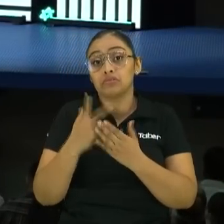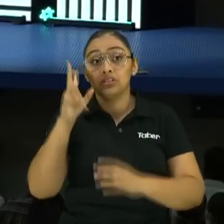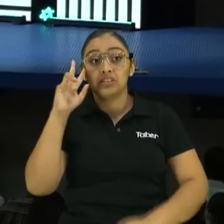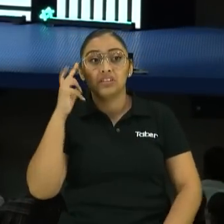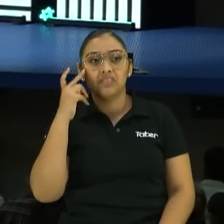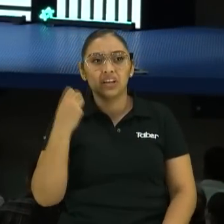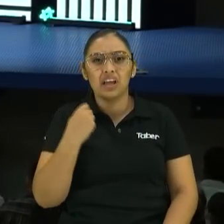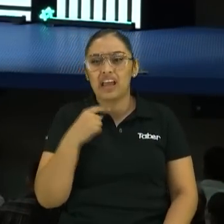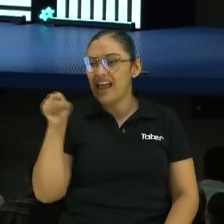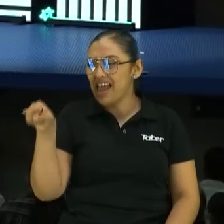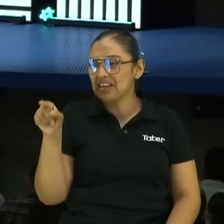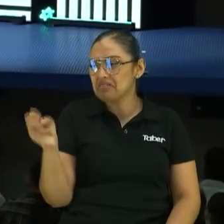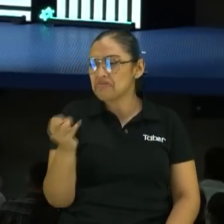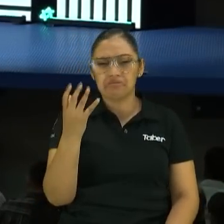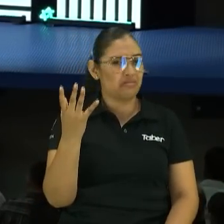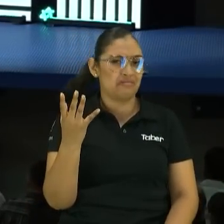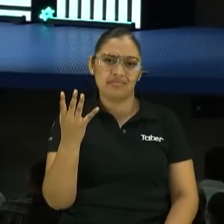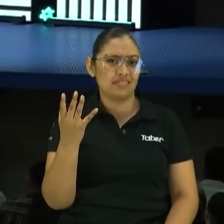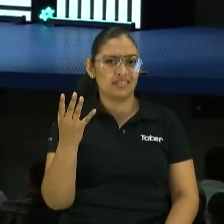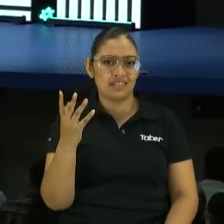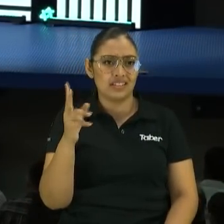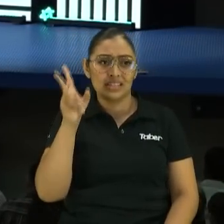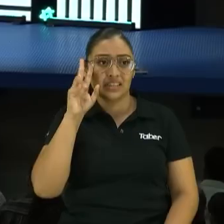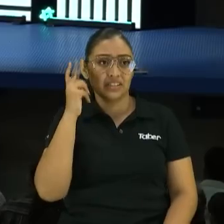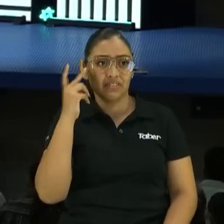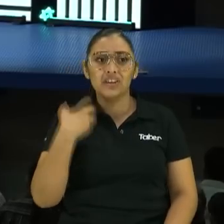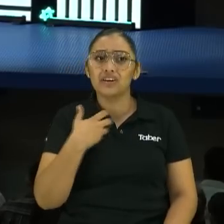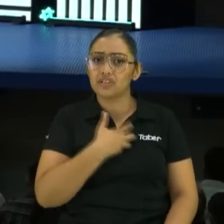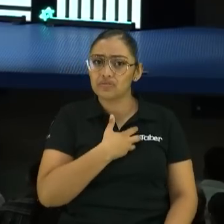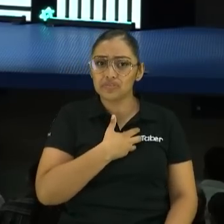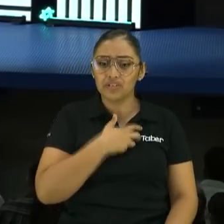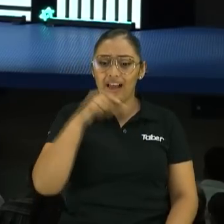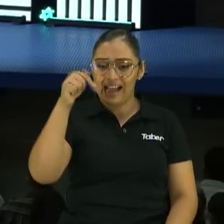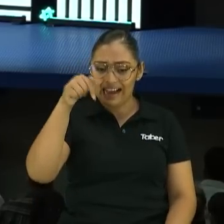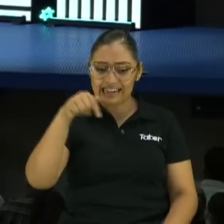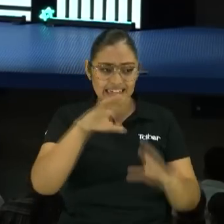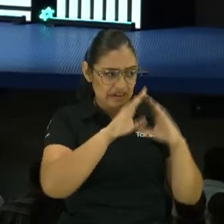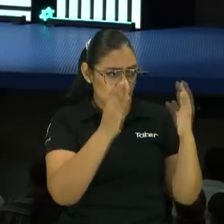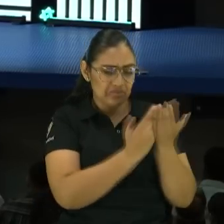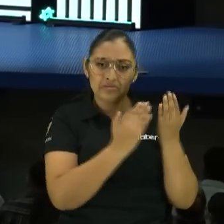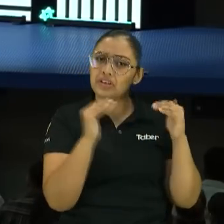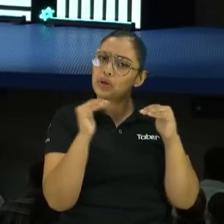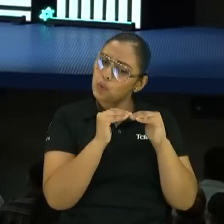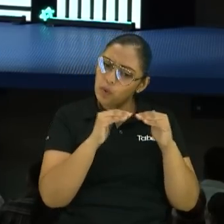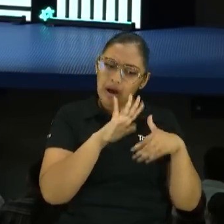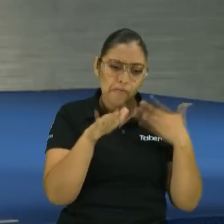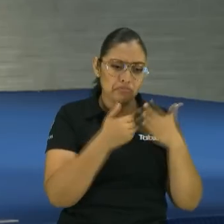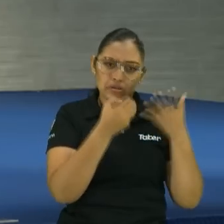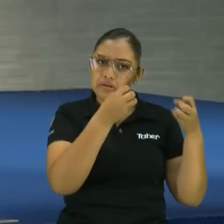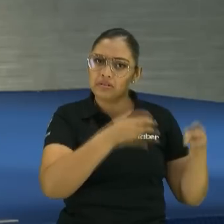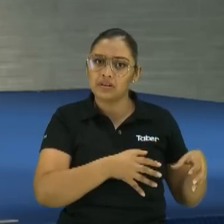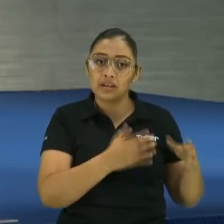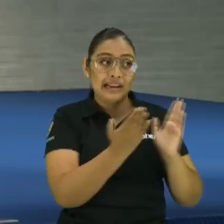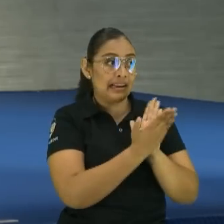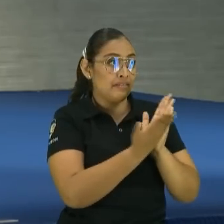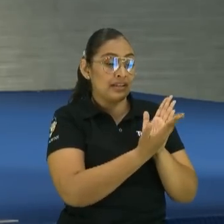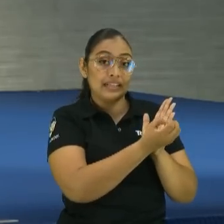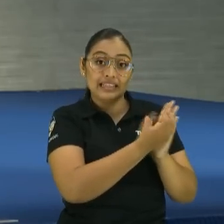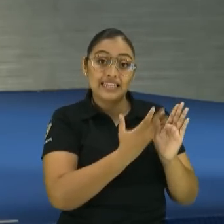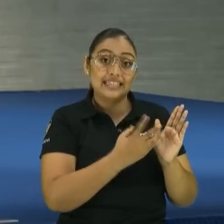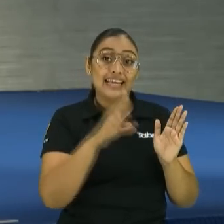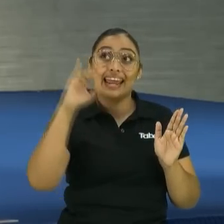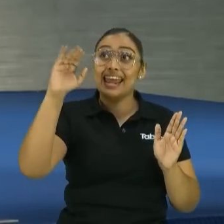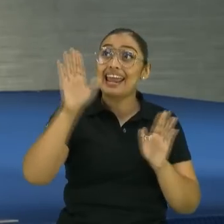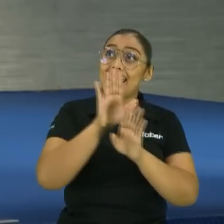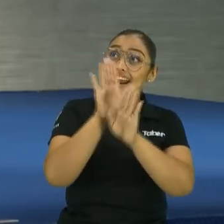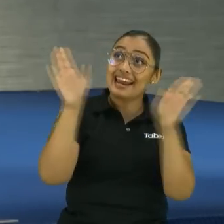a ir a las logias y van a ir a hacer sus obras y van a ser y todo lo que estás haciendo lo vas a perder porque la Biblia dice que Jesús es el camino